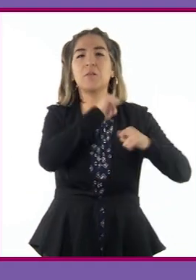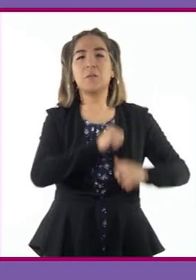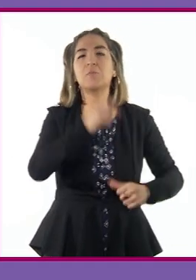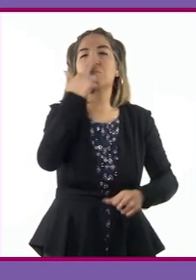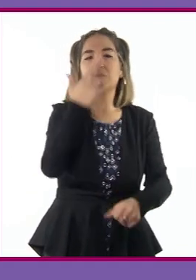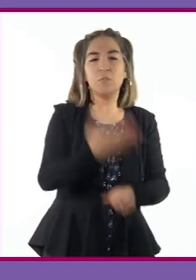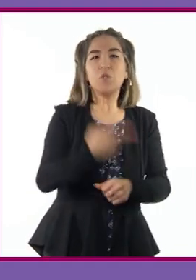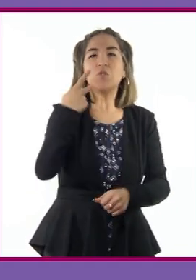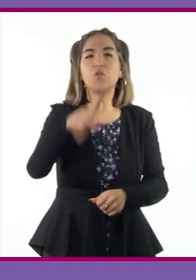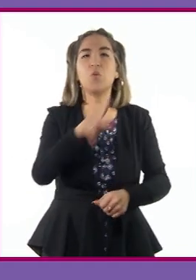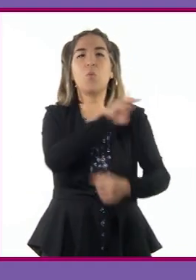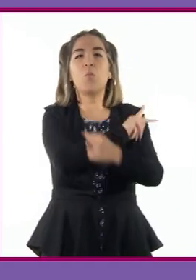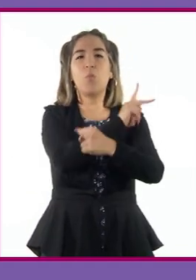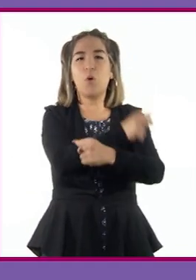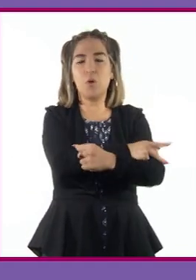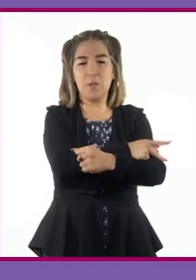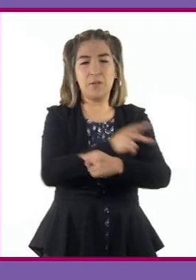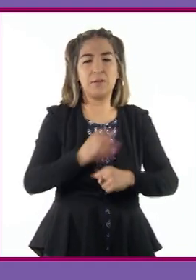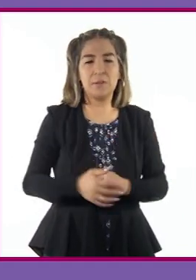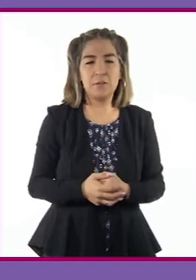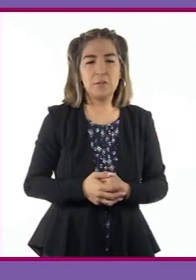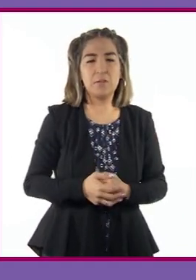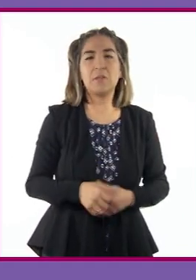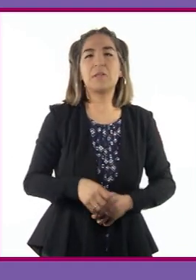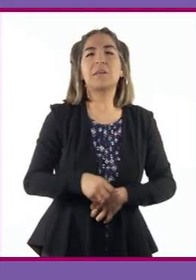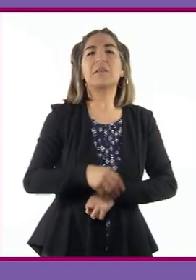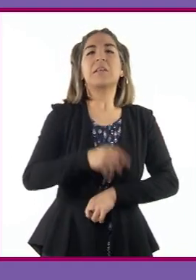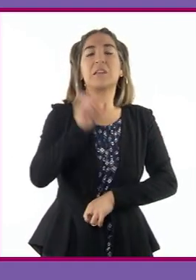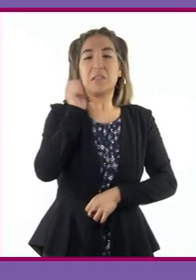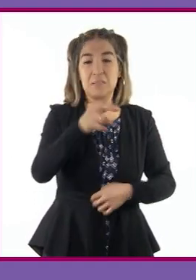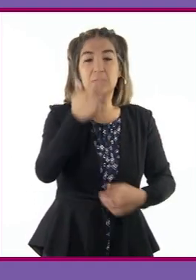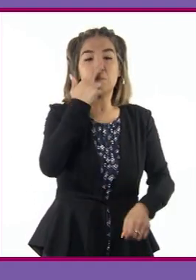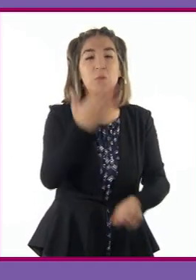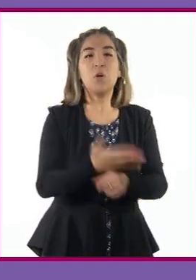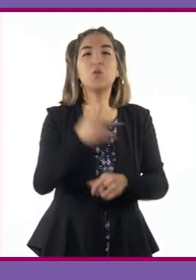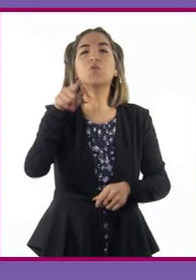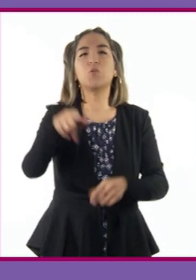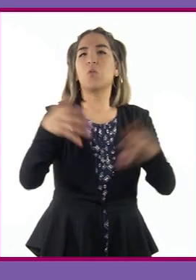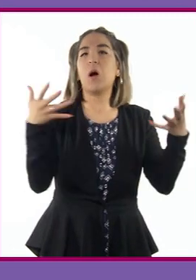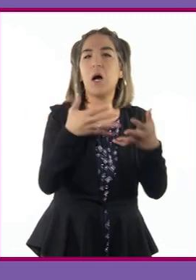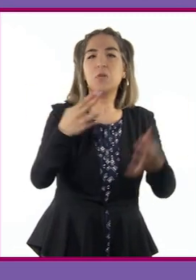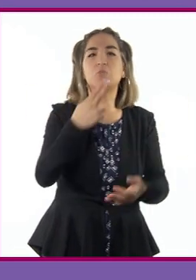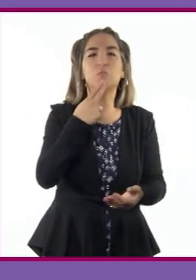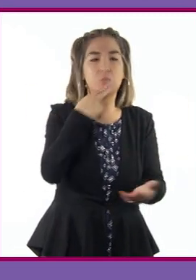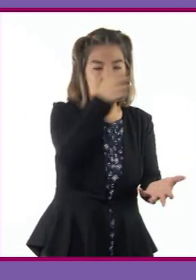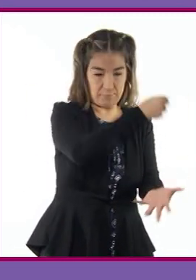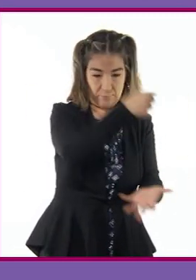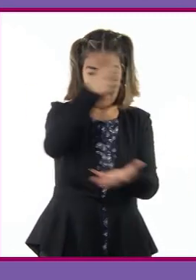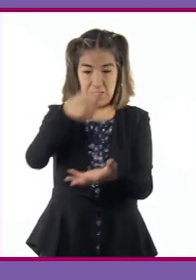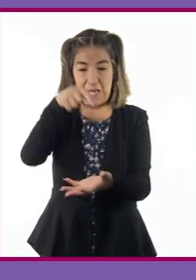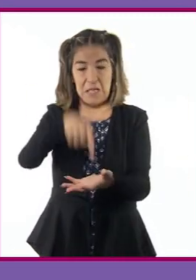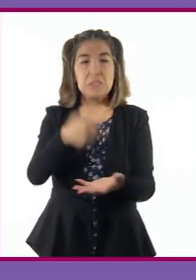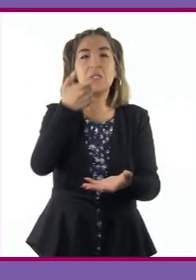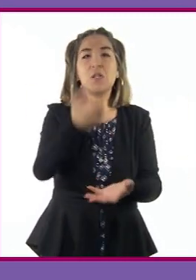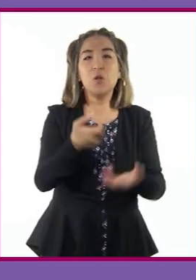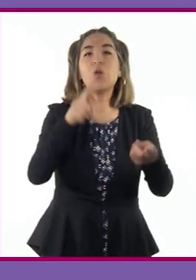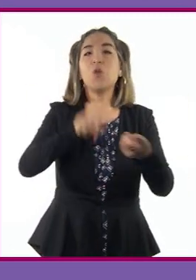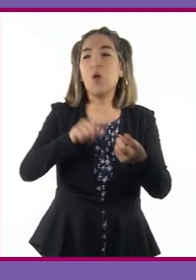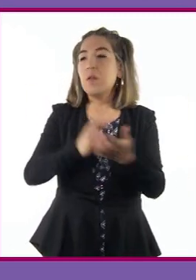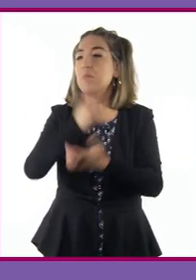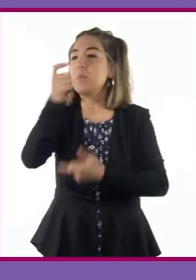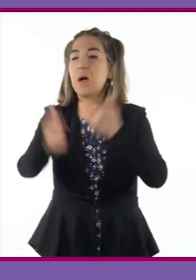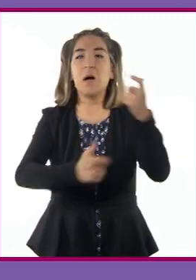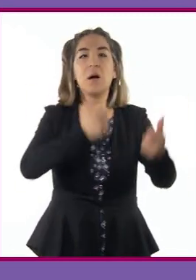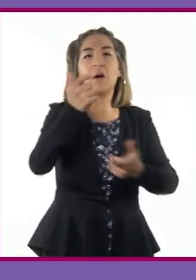poder y tienen la facultad de utilizar los recursos públicos